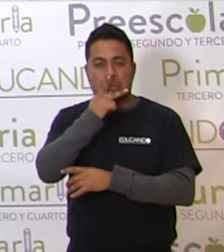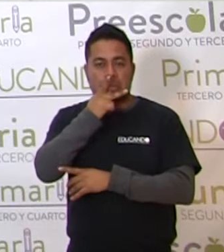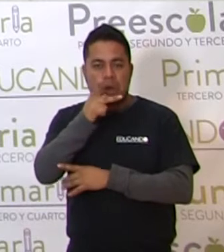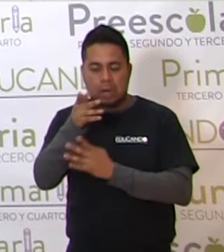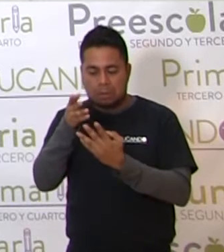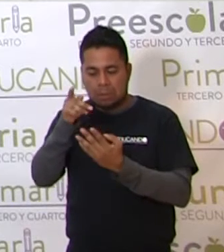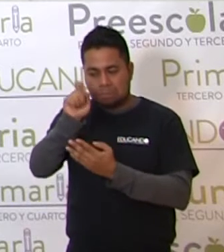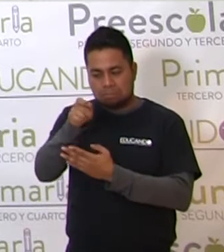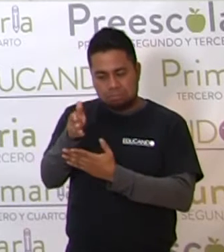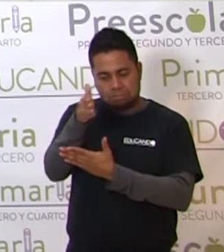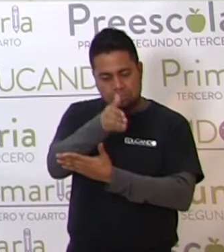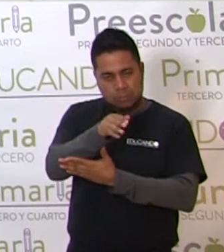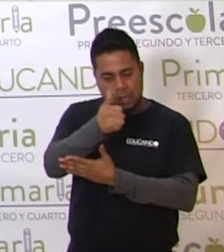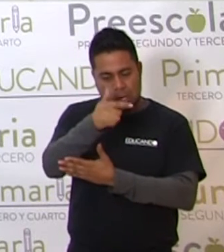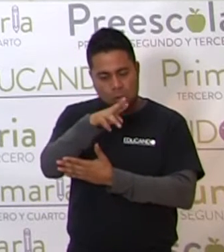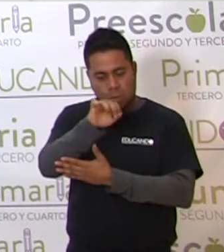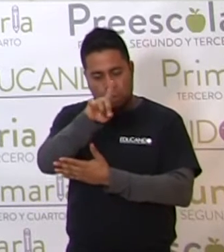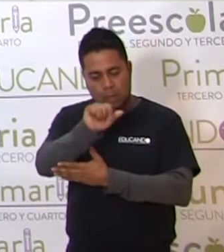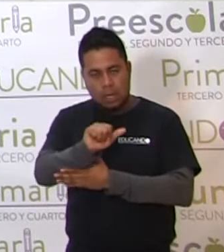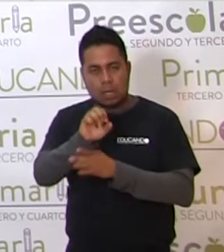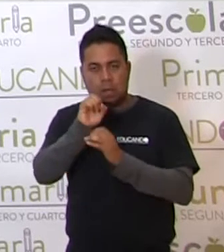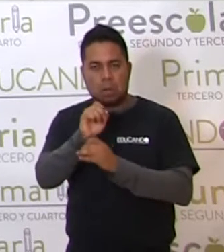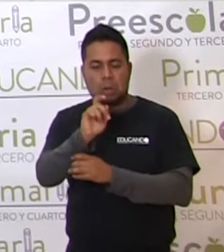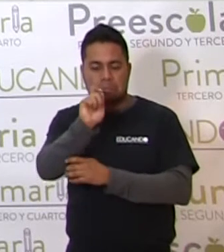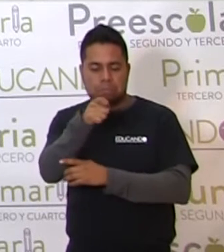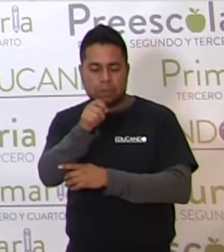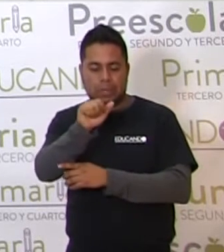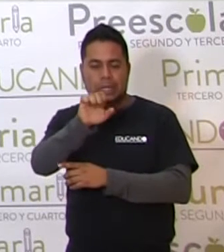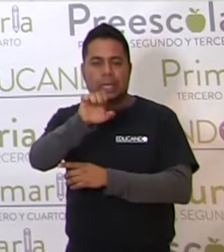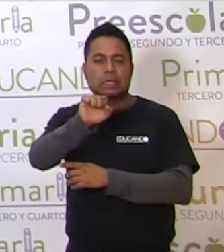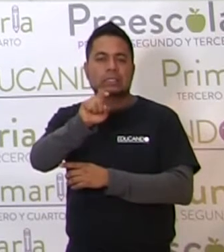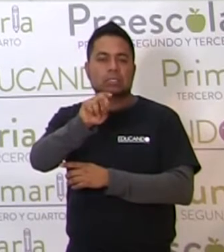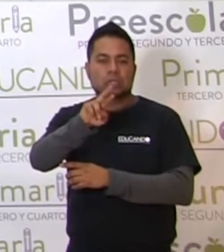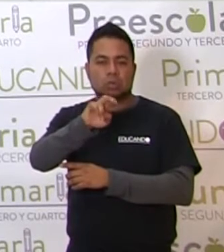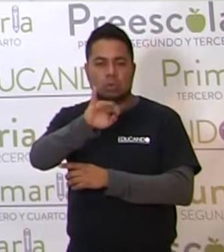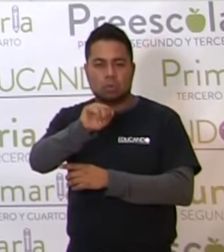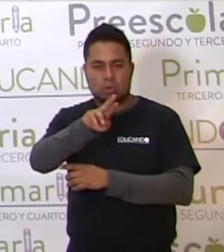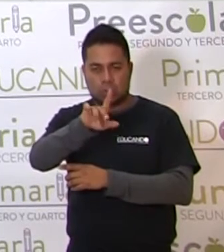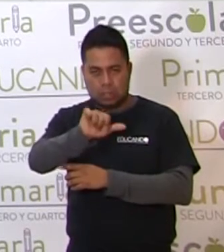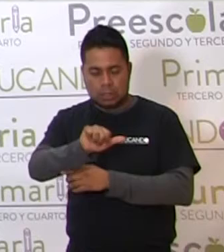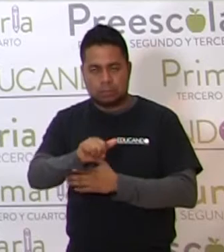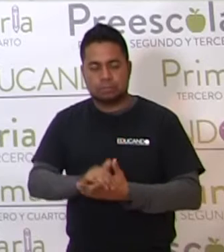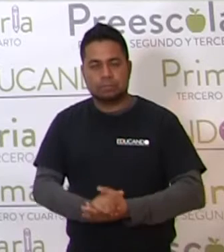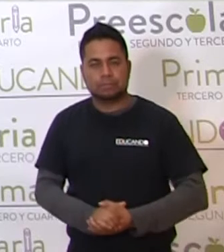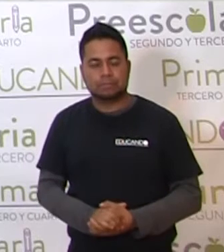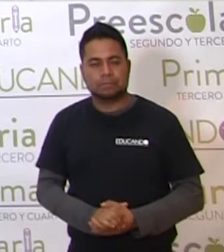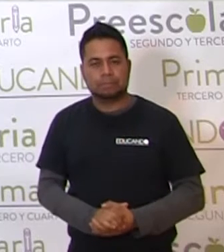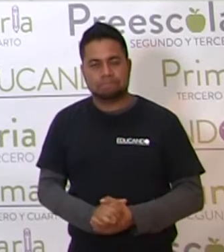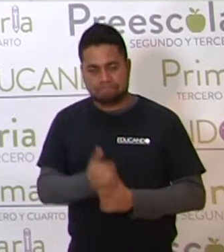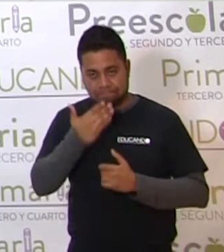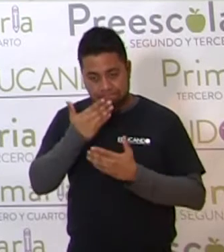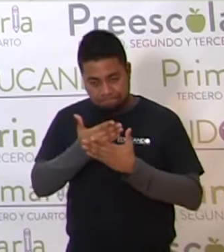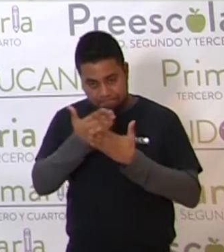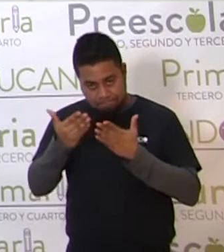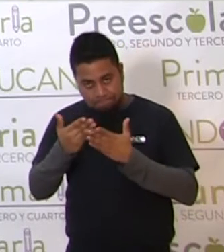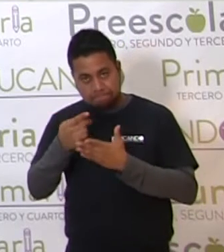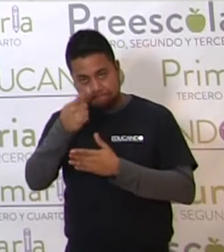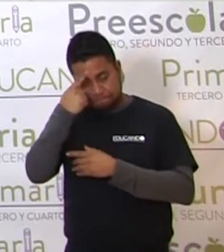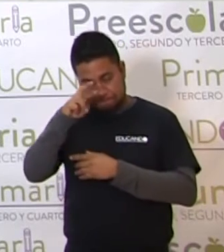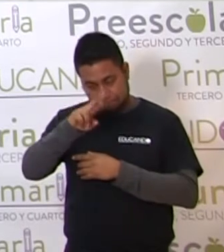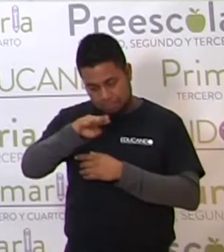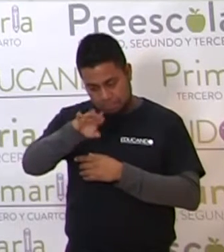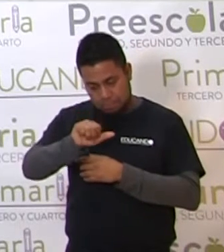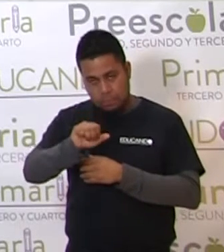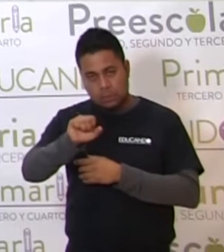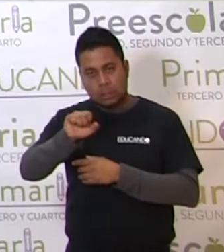palabra esdrújula eso lo vamos a ver más adelante de este lado tenemos la clasificación de la rima